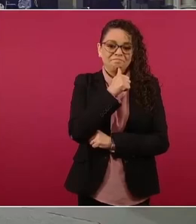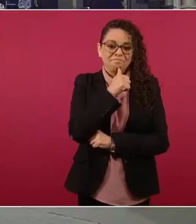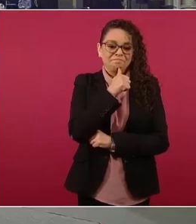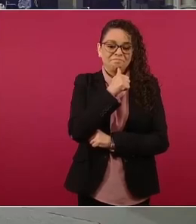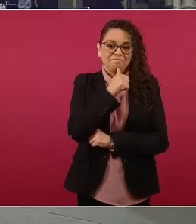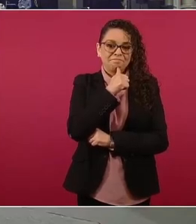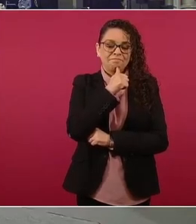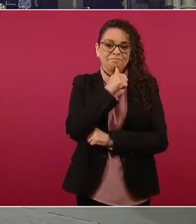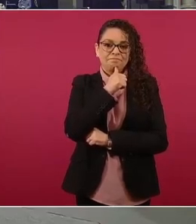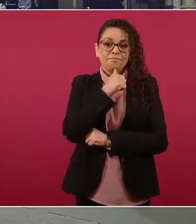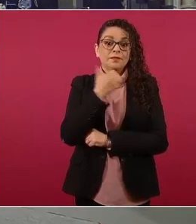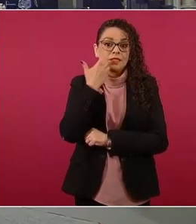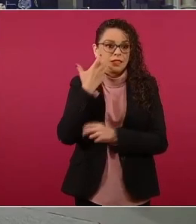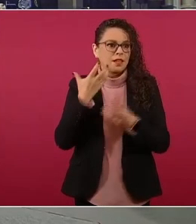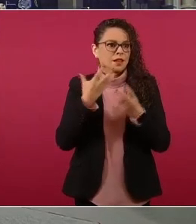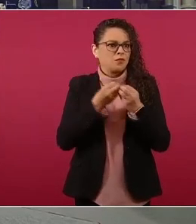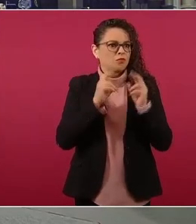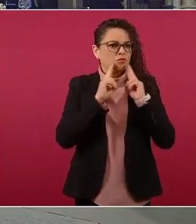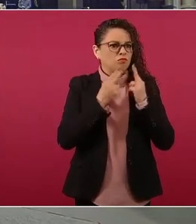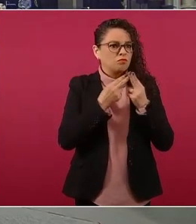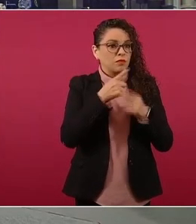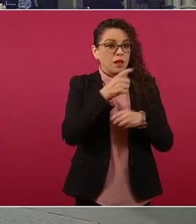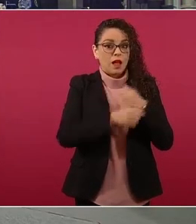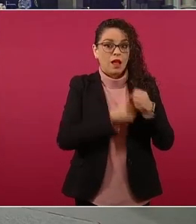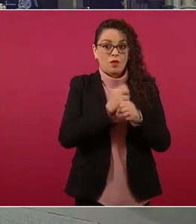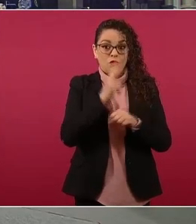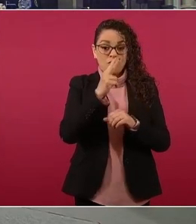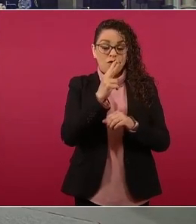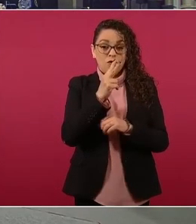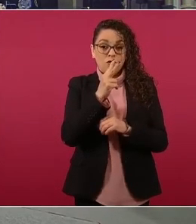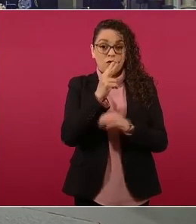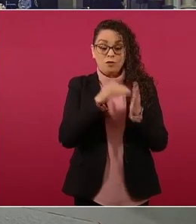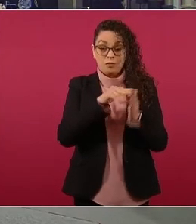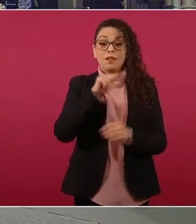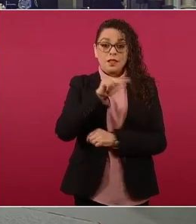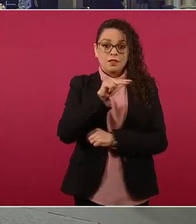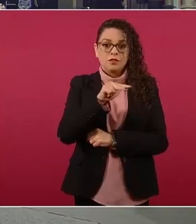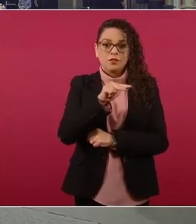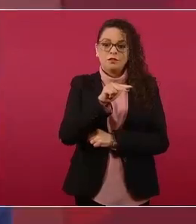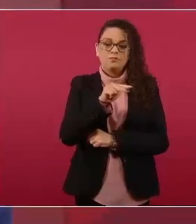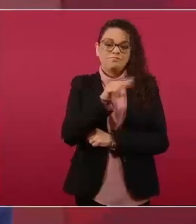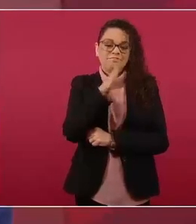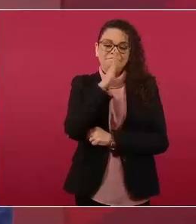en el 18, no pudieron